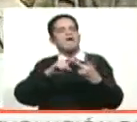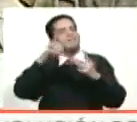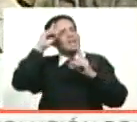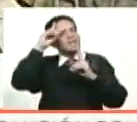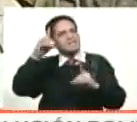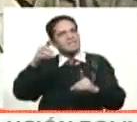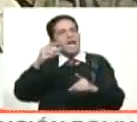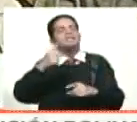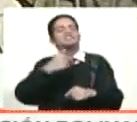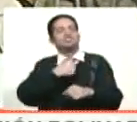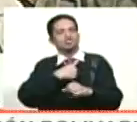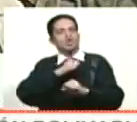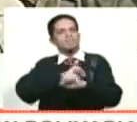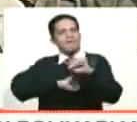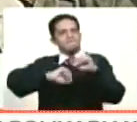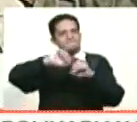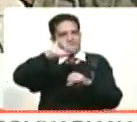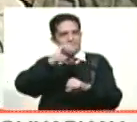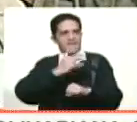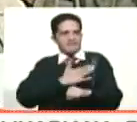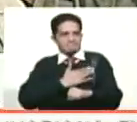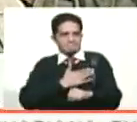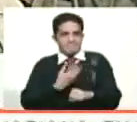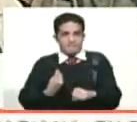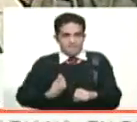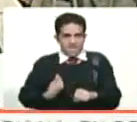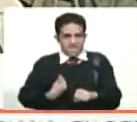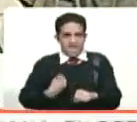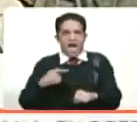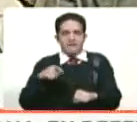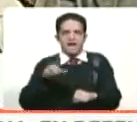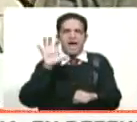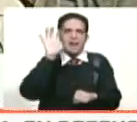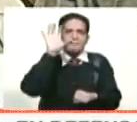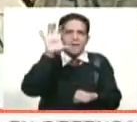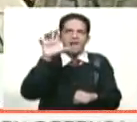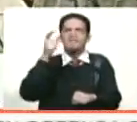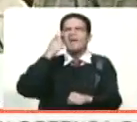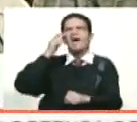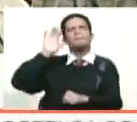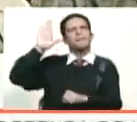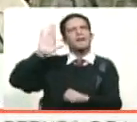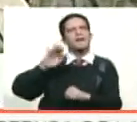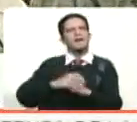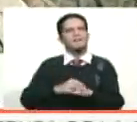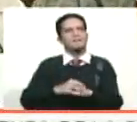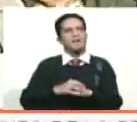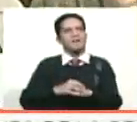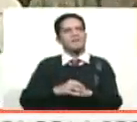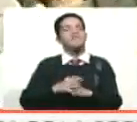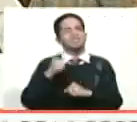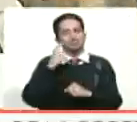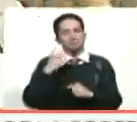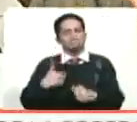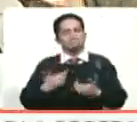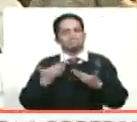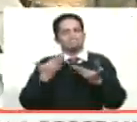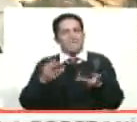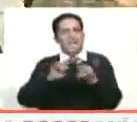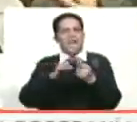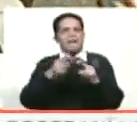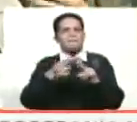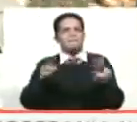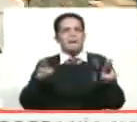que defenderé con mi vida misma a esta patria amenazada y le daré la paz como victoria al